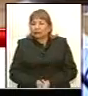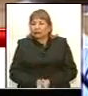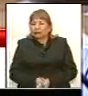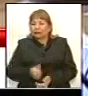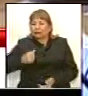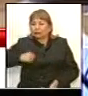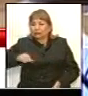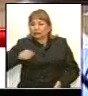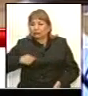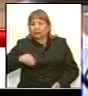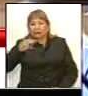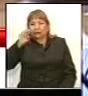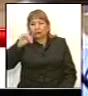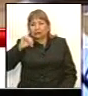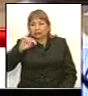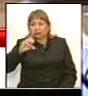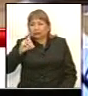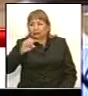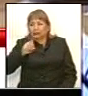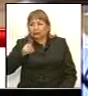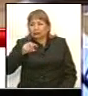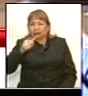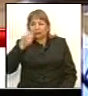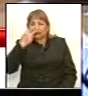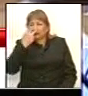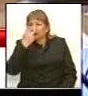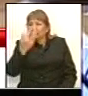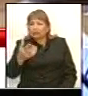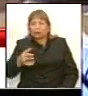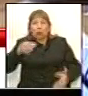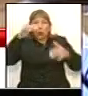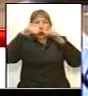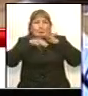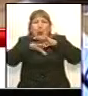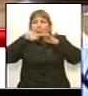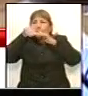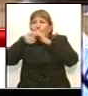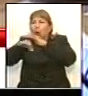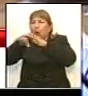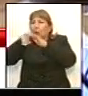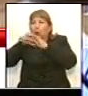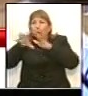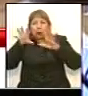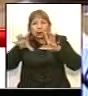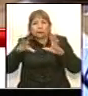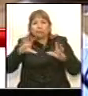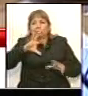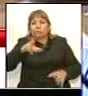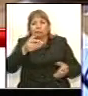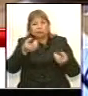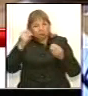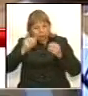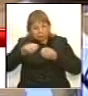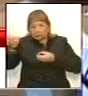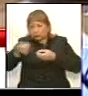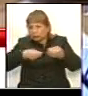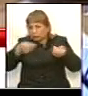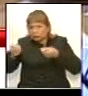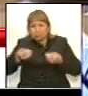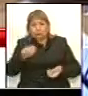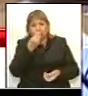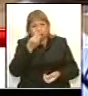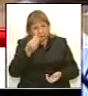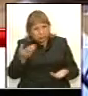con el alcalde de Mendoza, lo vimos en Pisco. Todo almacenado en un solo sitio, lo asaltaron, pues. Tiene que distribuirse la alimentación en